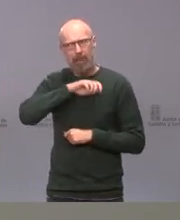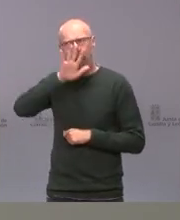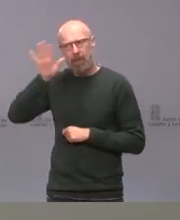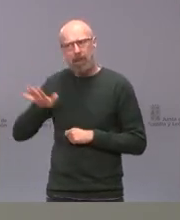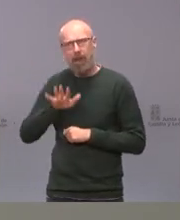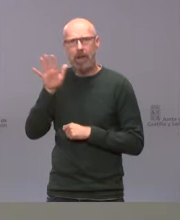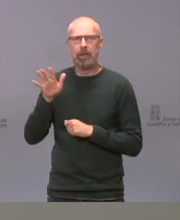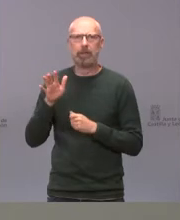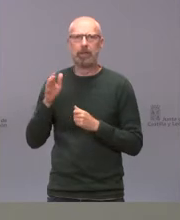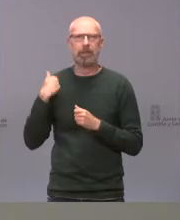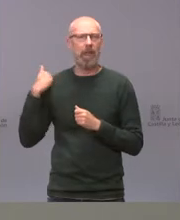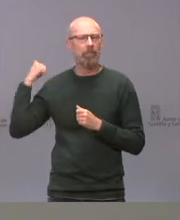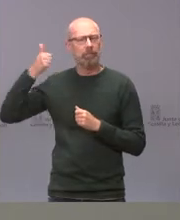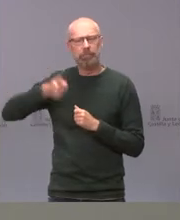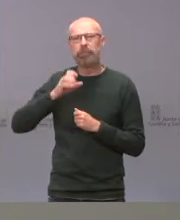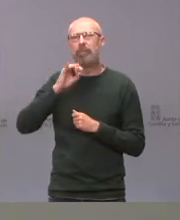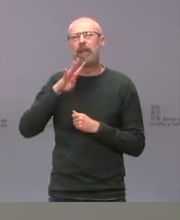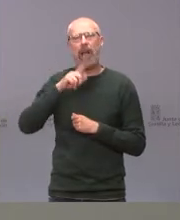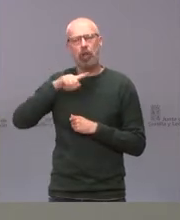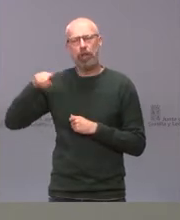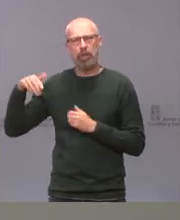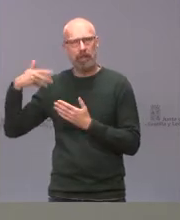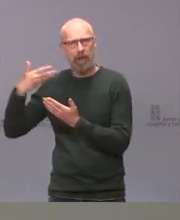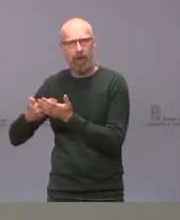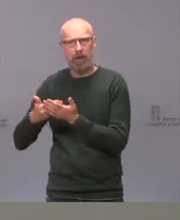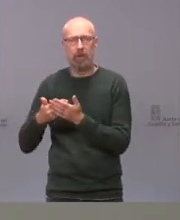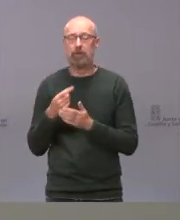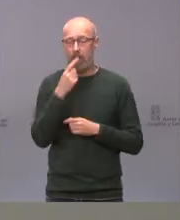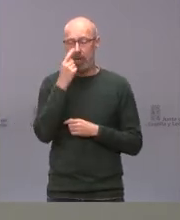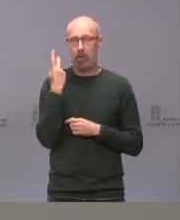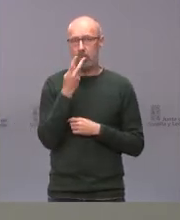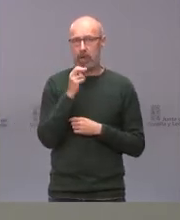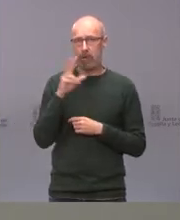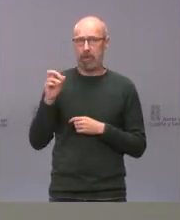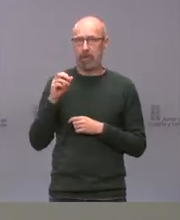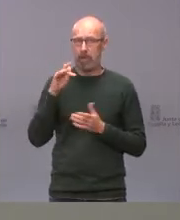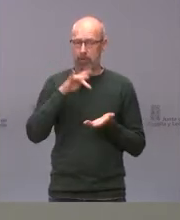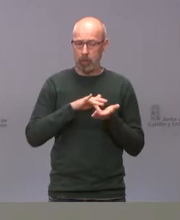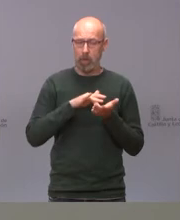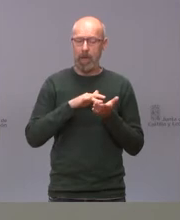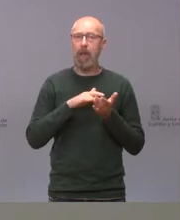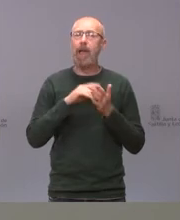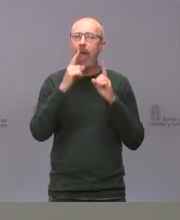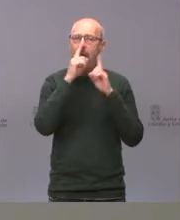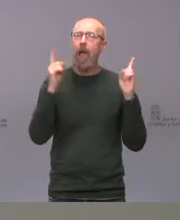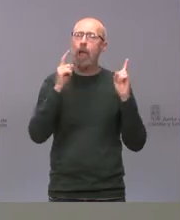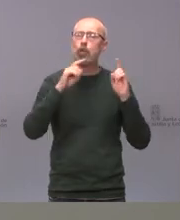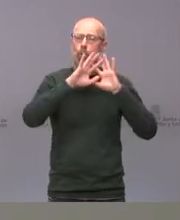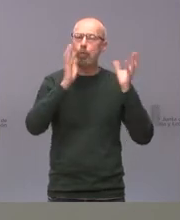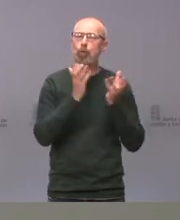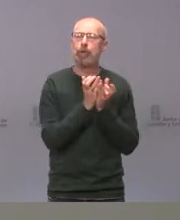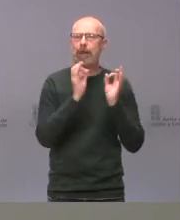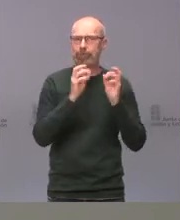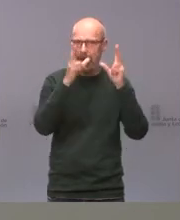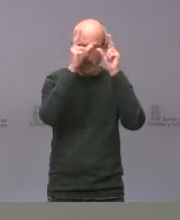en los últimos 14 meses. El año 2020, como saben ustedes, fue el año considerado el Año Mundial de la Enfermería. Y la pandemia